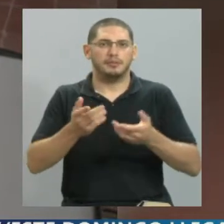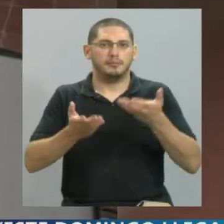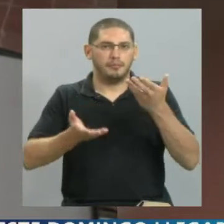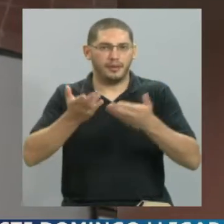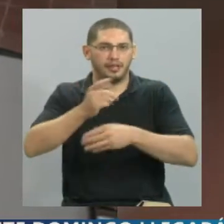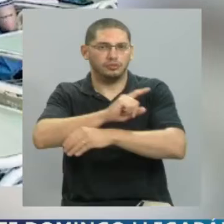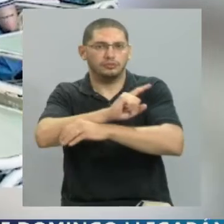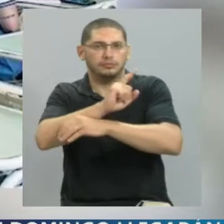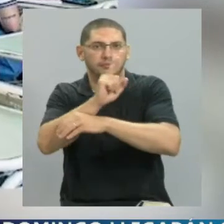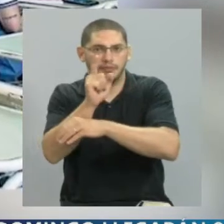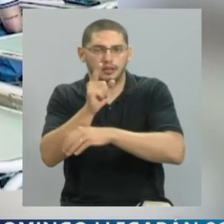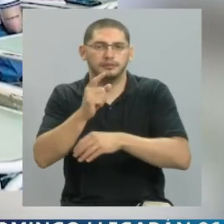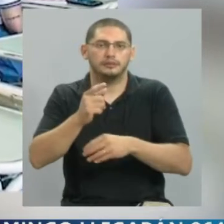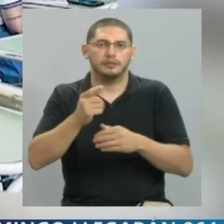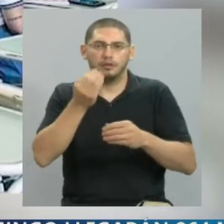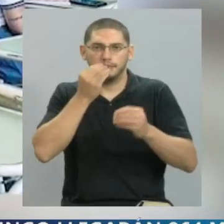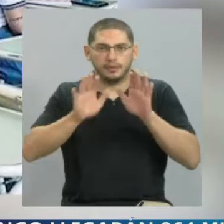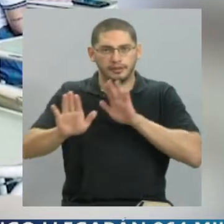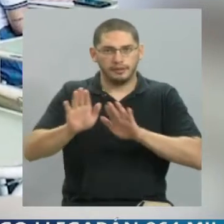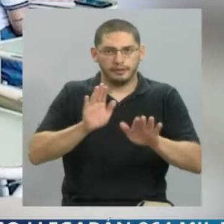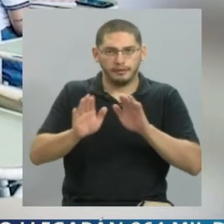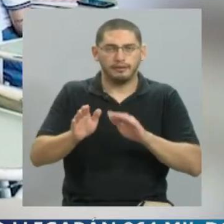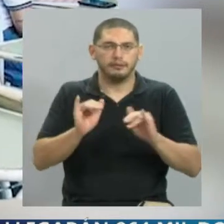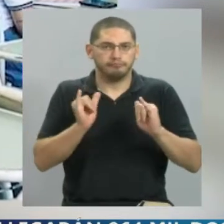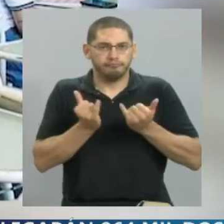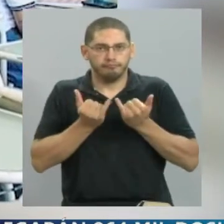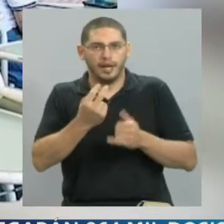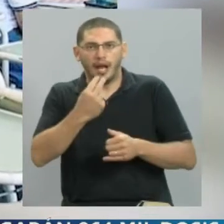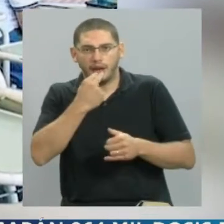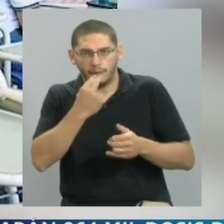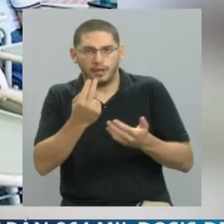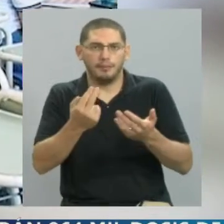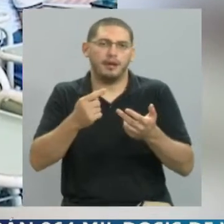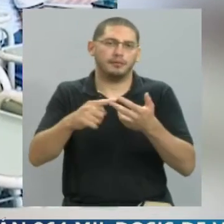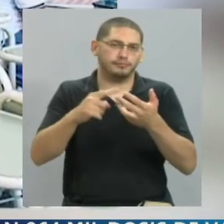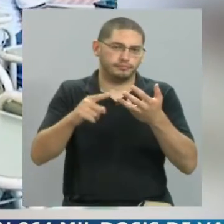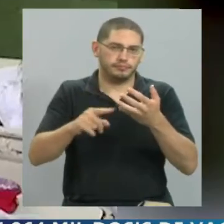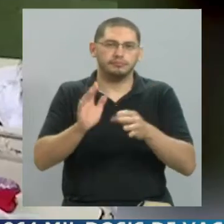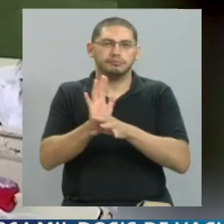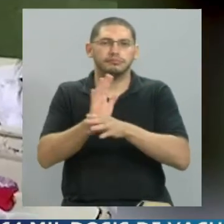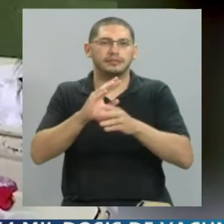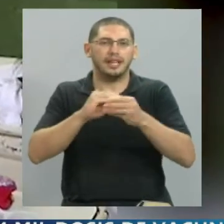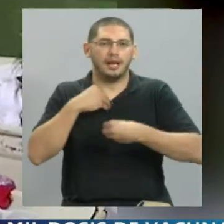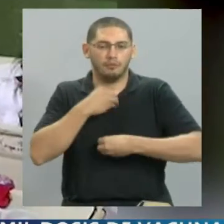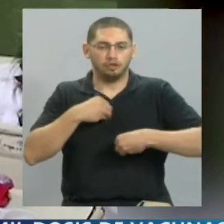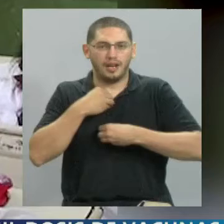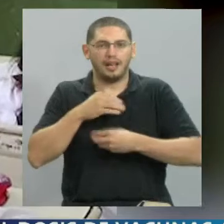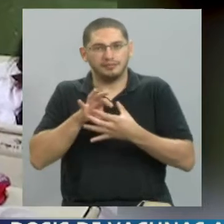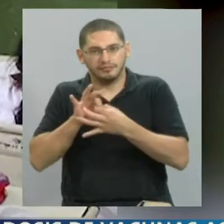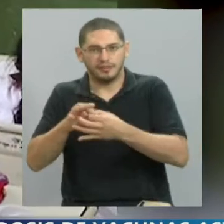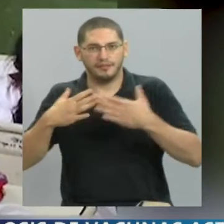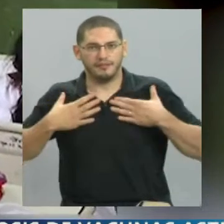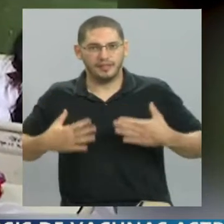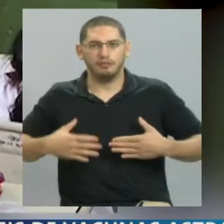obesidad, anorexia, bulimia, realmente una paleta, digo yo, de problemas emocionales y físicos en los chicos por el